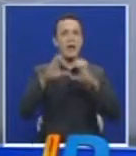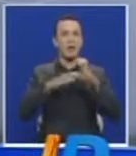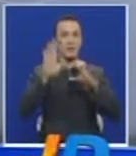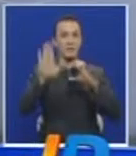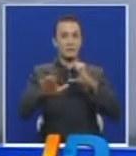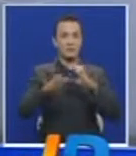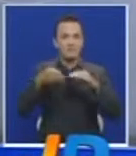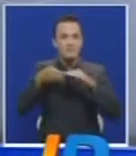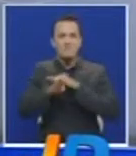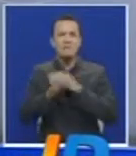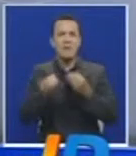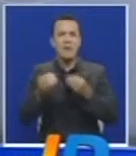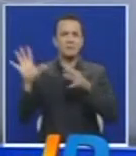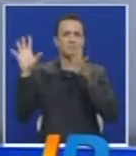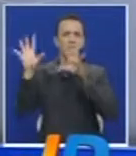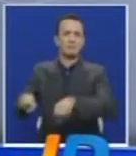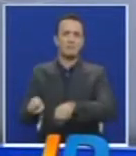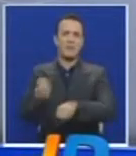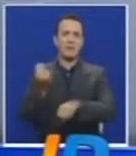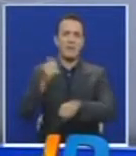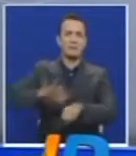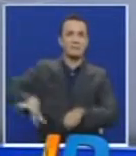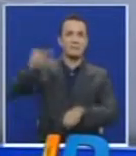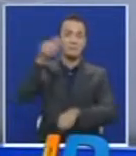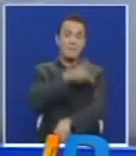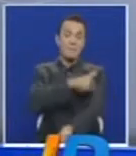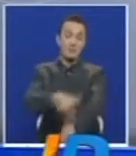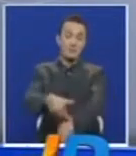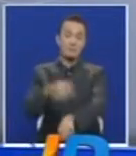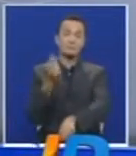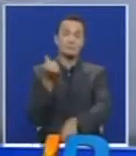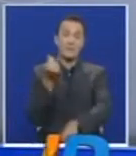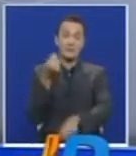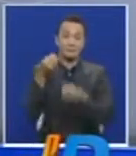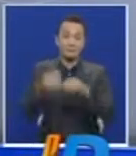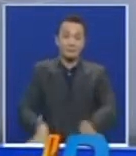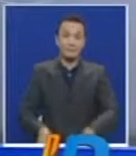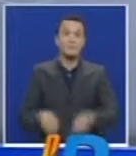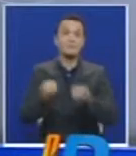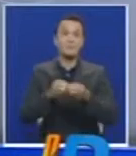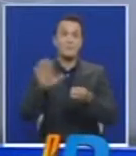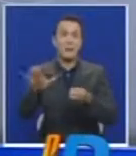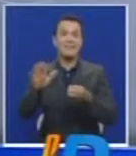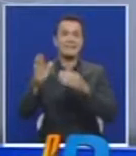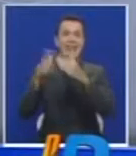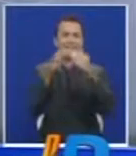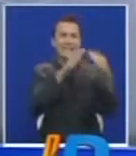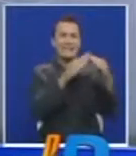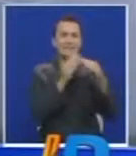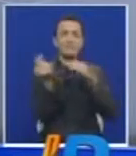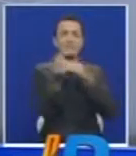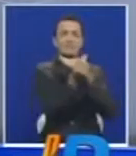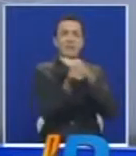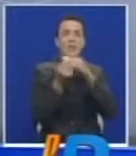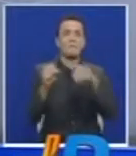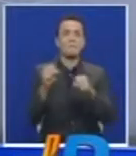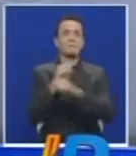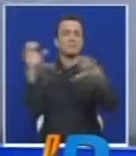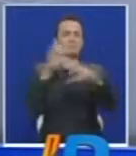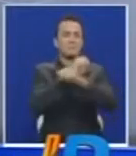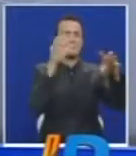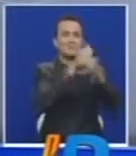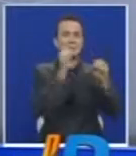violenta atribuida a las FARC dejó como saldo el robo de una millonaria suma de dinero y graves daños en viviendas de la zona, producto de los